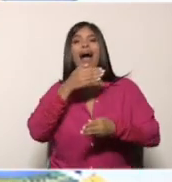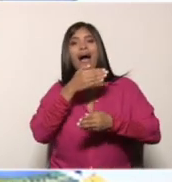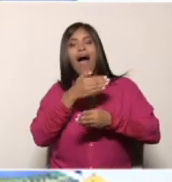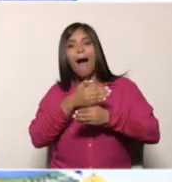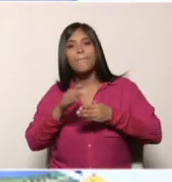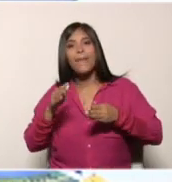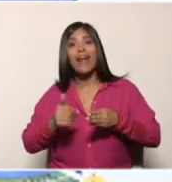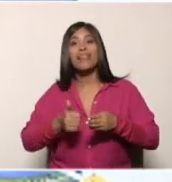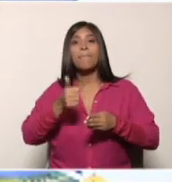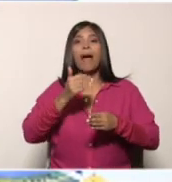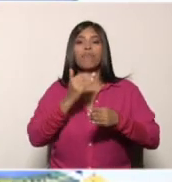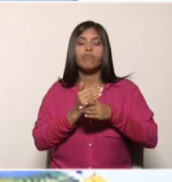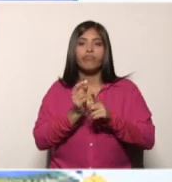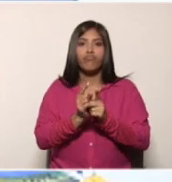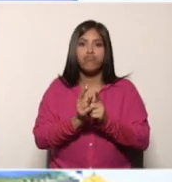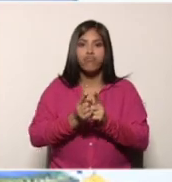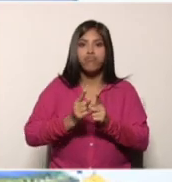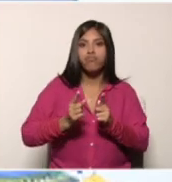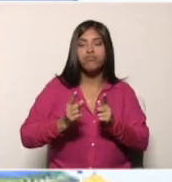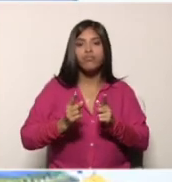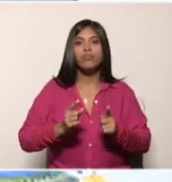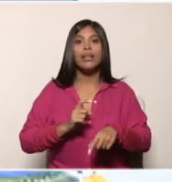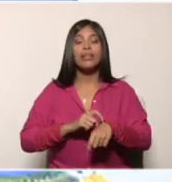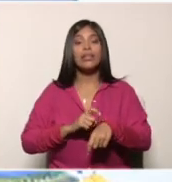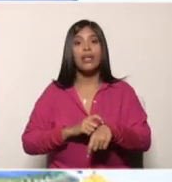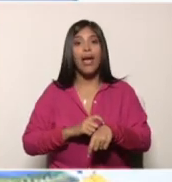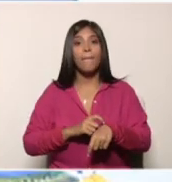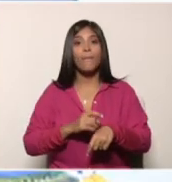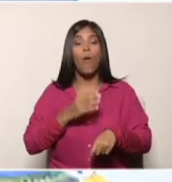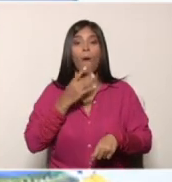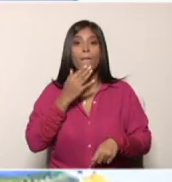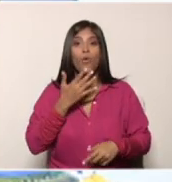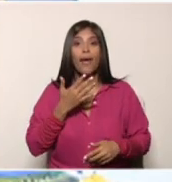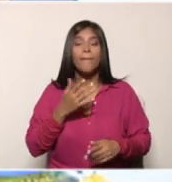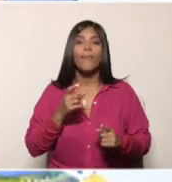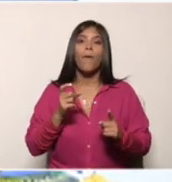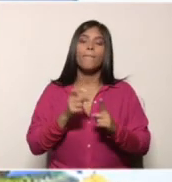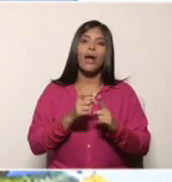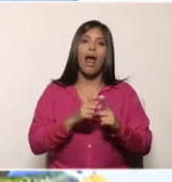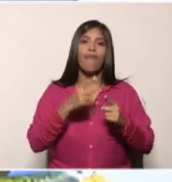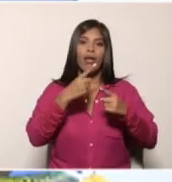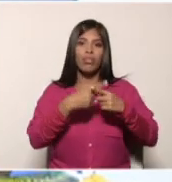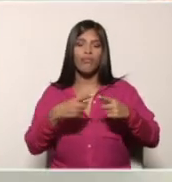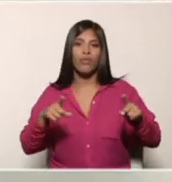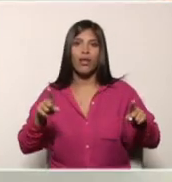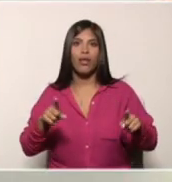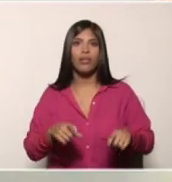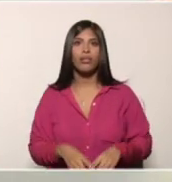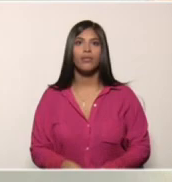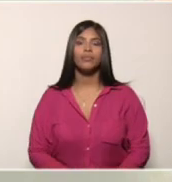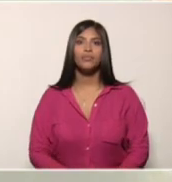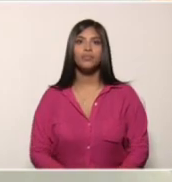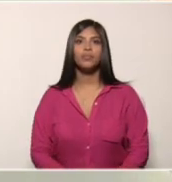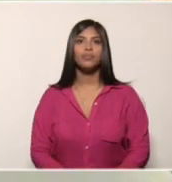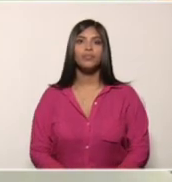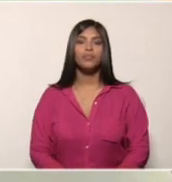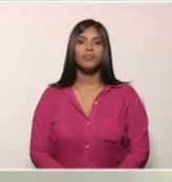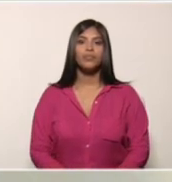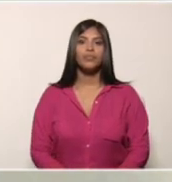separar oraciones que estén yuxtapuestas. Recuerden que la oración yuxtapuesta son oraciones diferentes, ¿okay? Que tienen diferentes